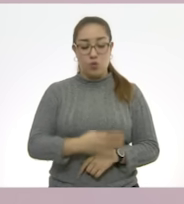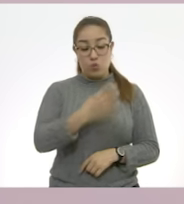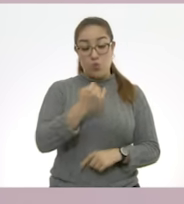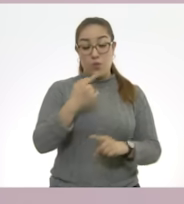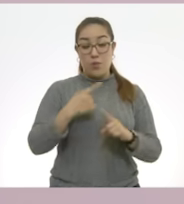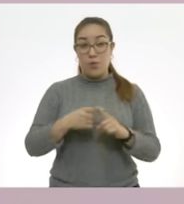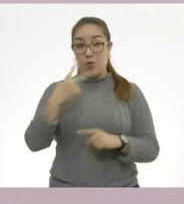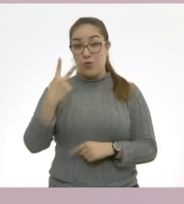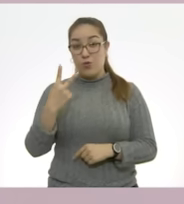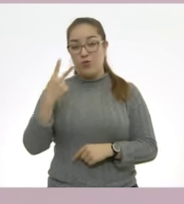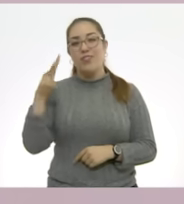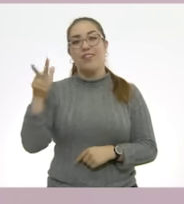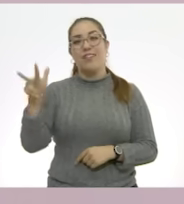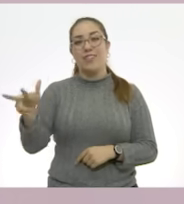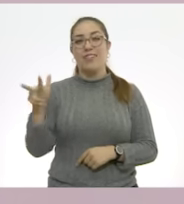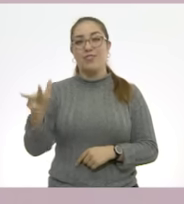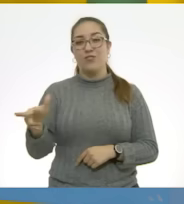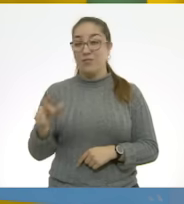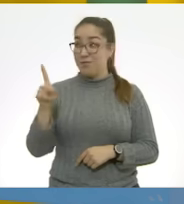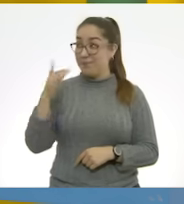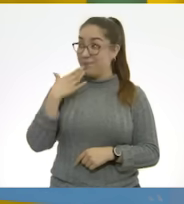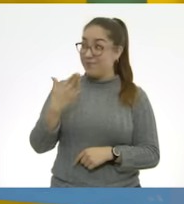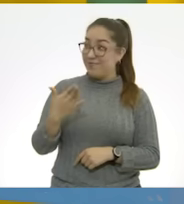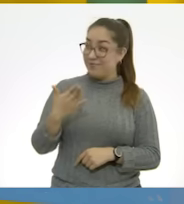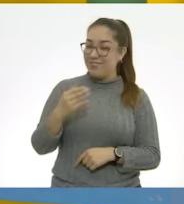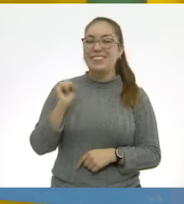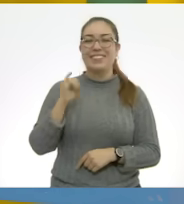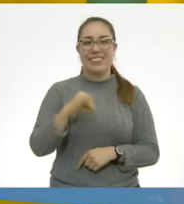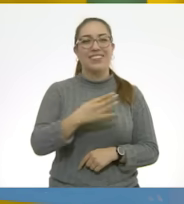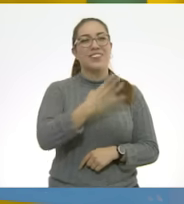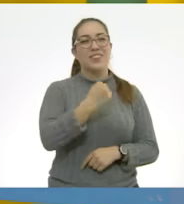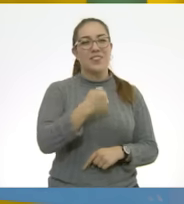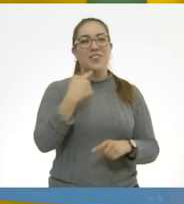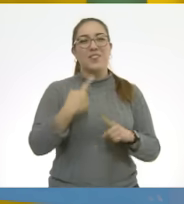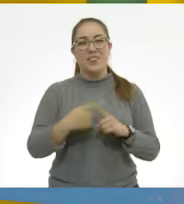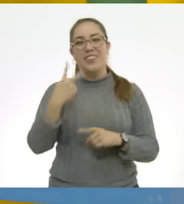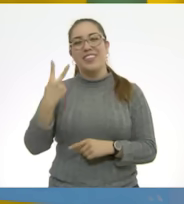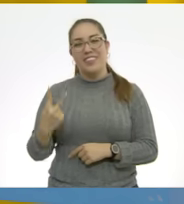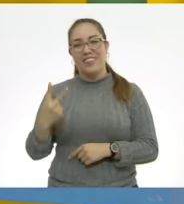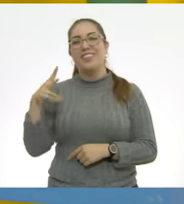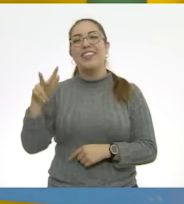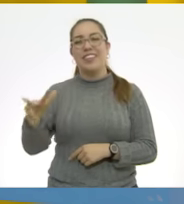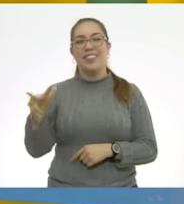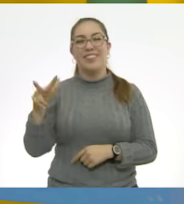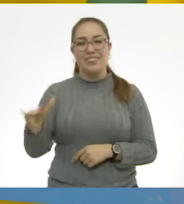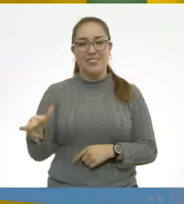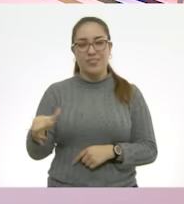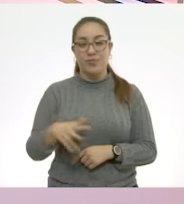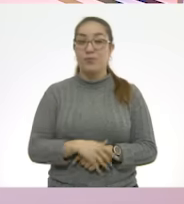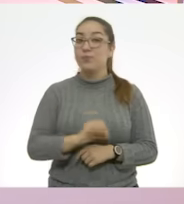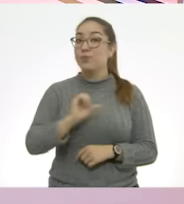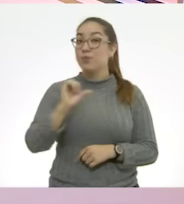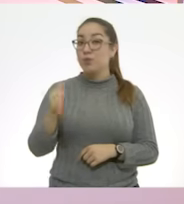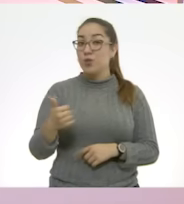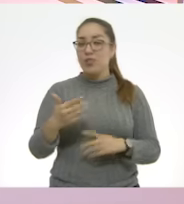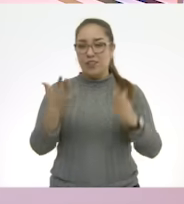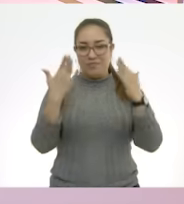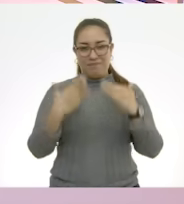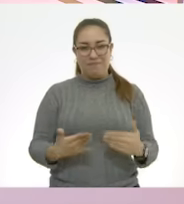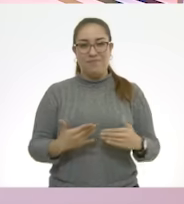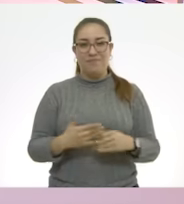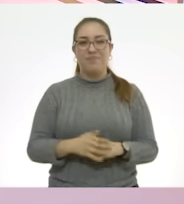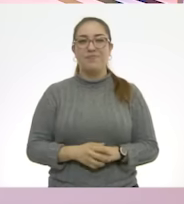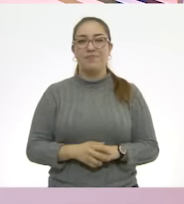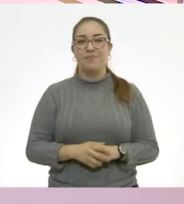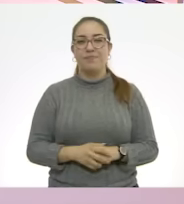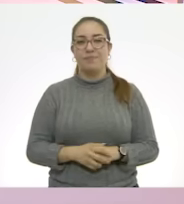18. Oh. ¿La tienes bien, Alexia? Sí. 9 por 2, 18. Muy bien, vamos con la segunda entonces.